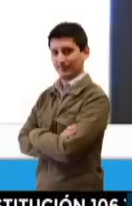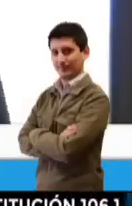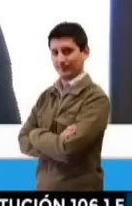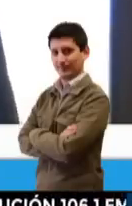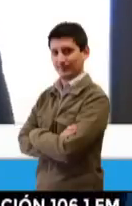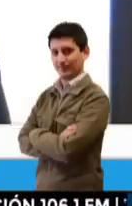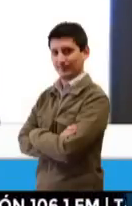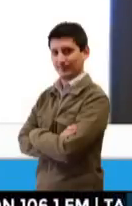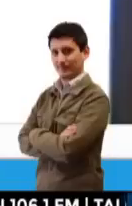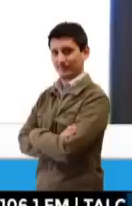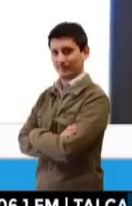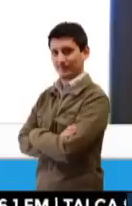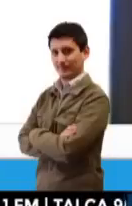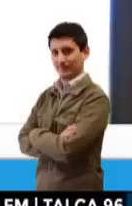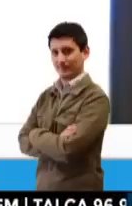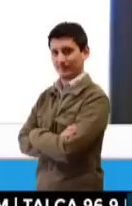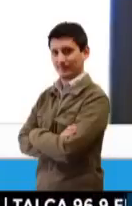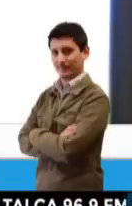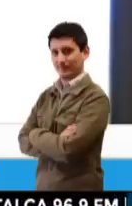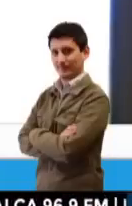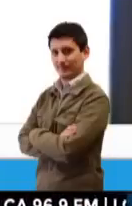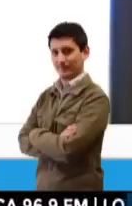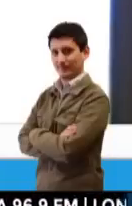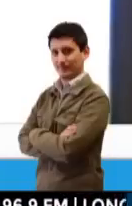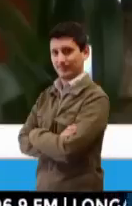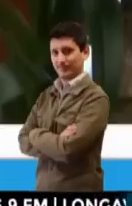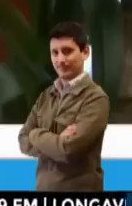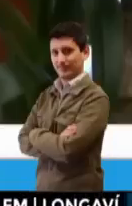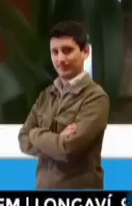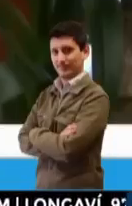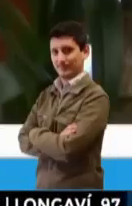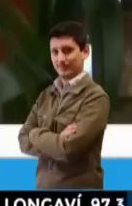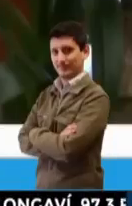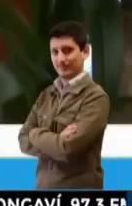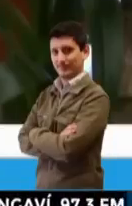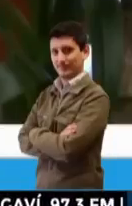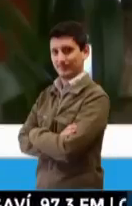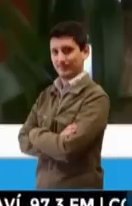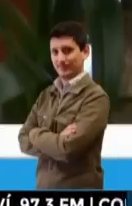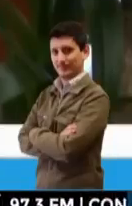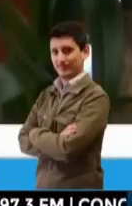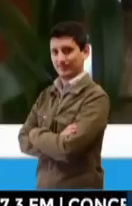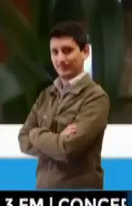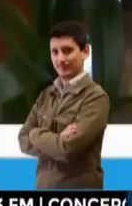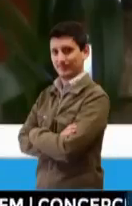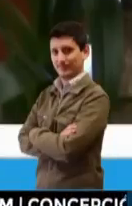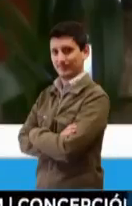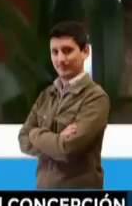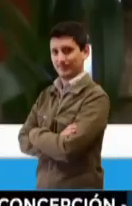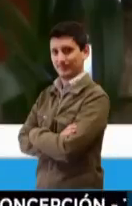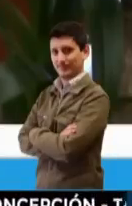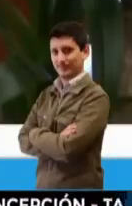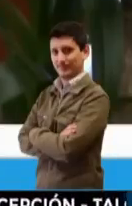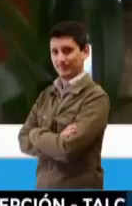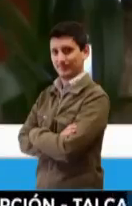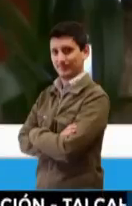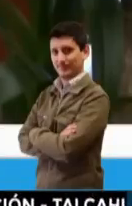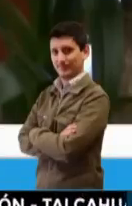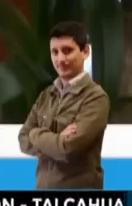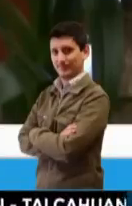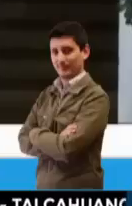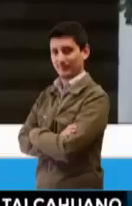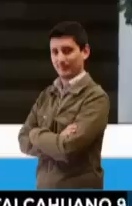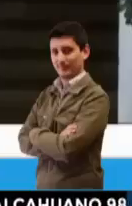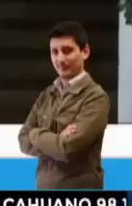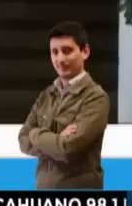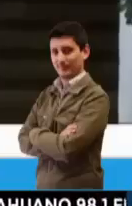confirmó su destitución, recordando que no parecía tener claro el caso de la violación. Además, dijo que sumará a la ministra vocera de